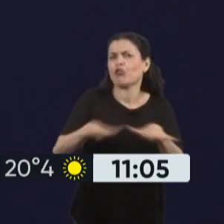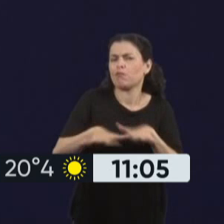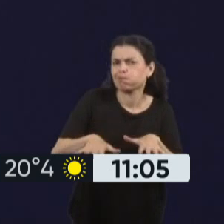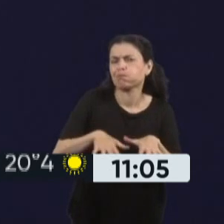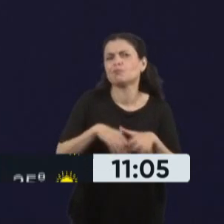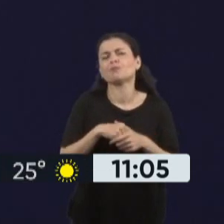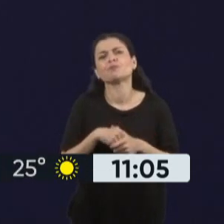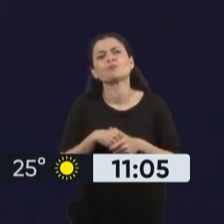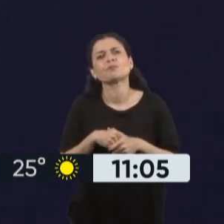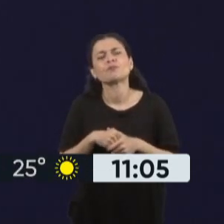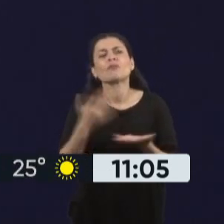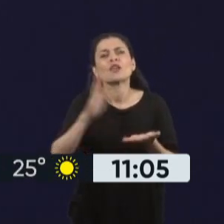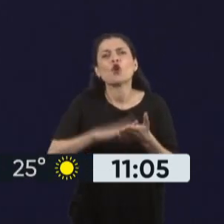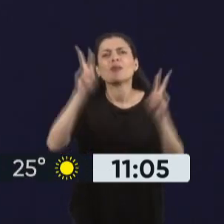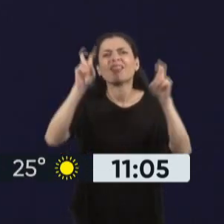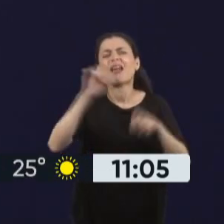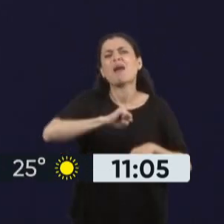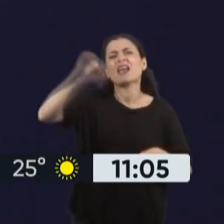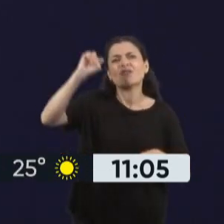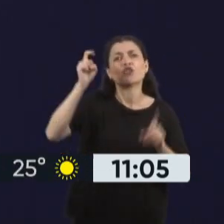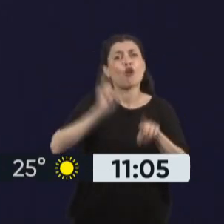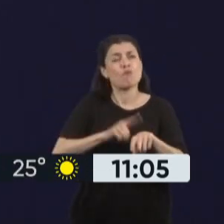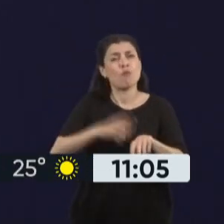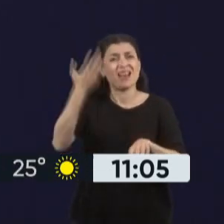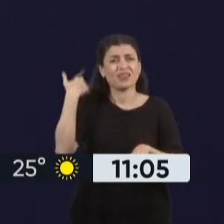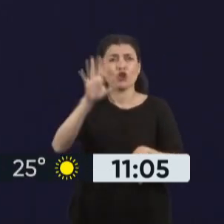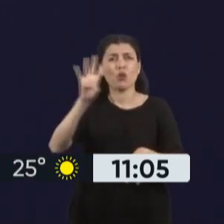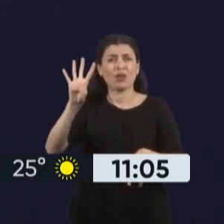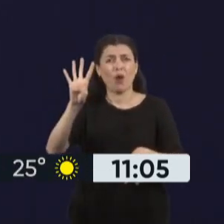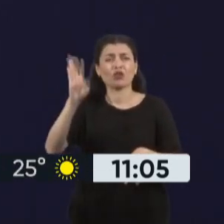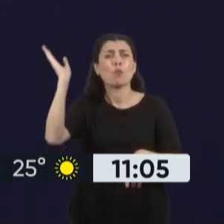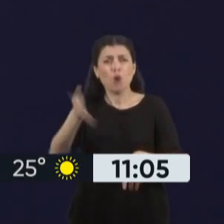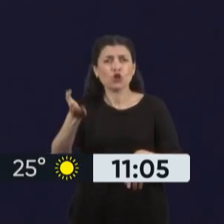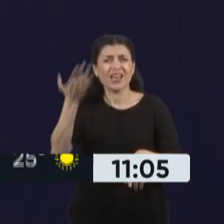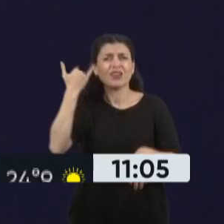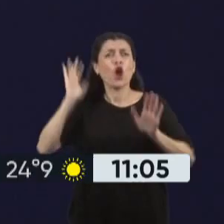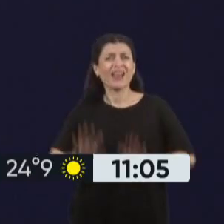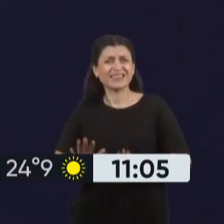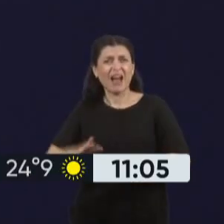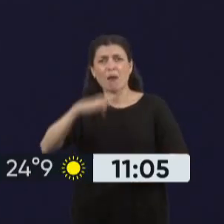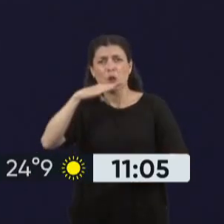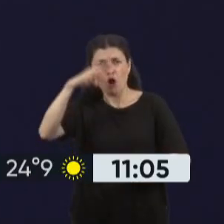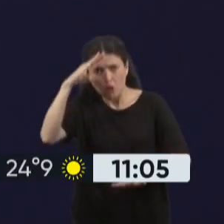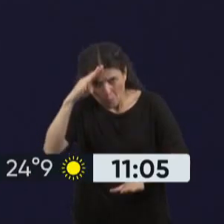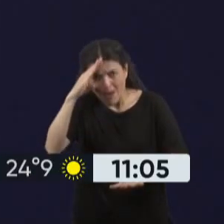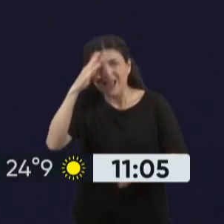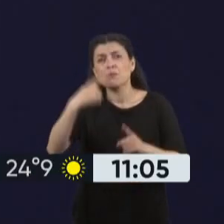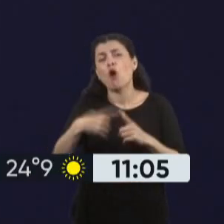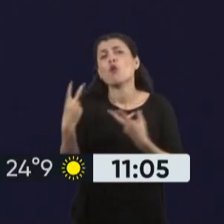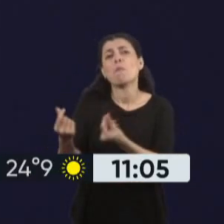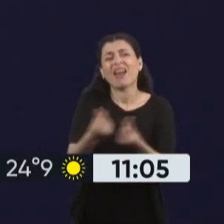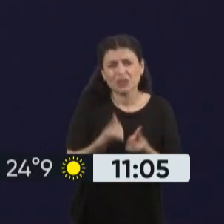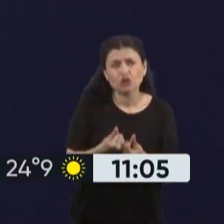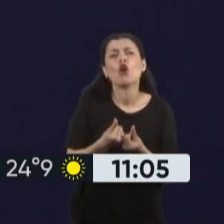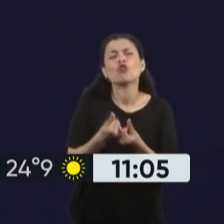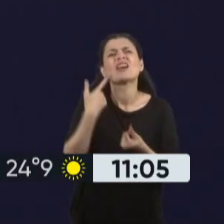revés, la inflación, si se quiere, de aquel momento, del 54% mensual en precios mayoristas, se daba